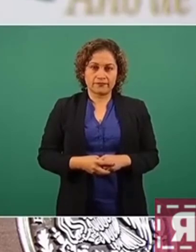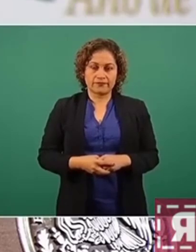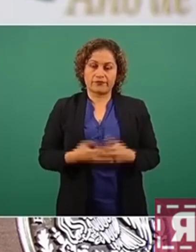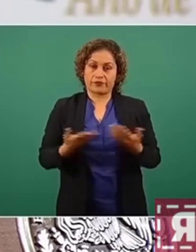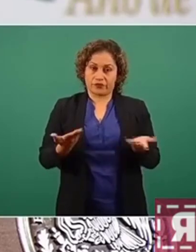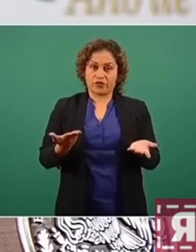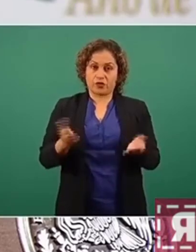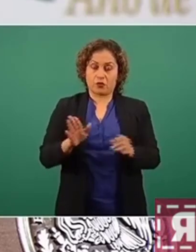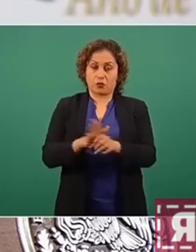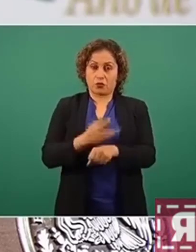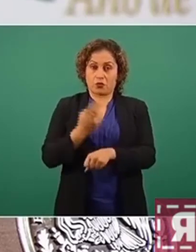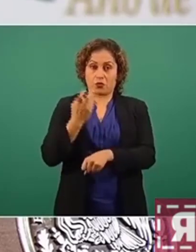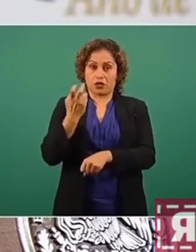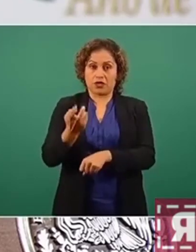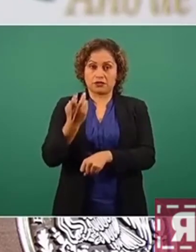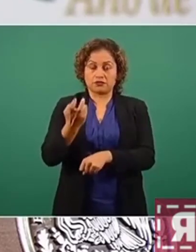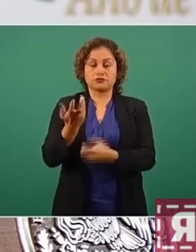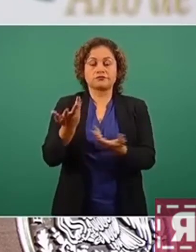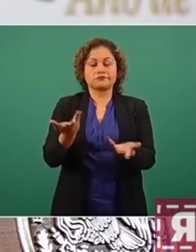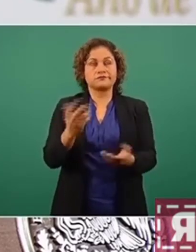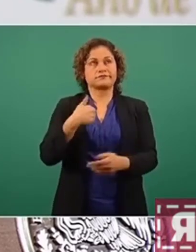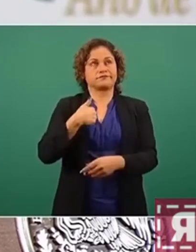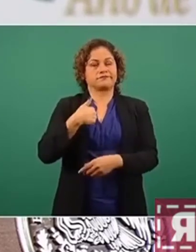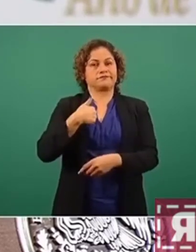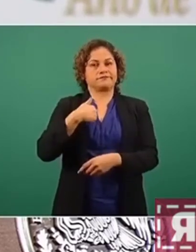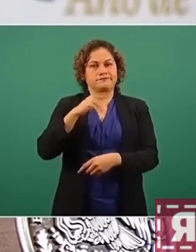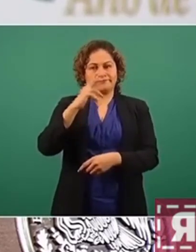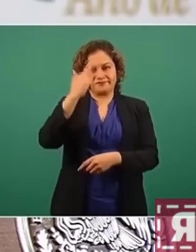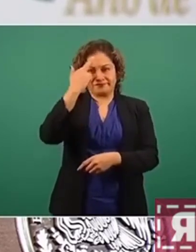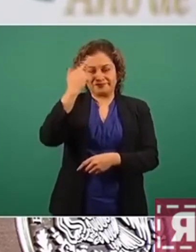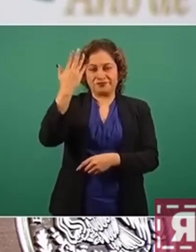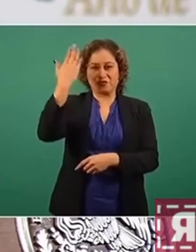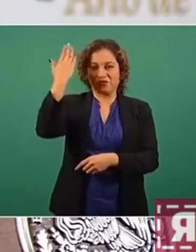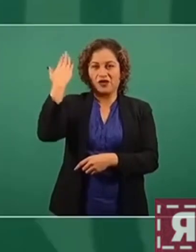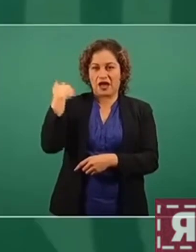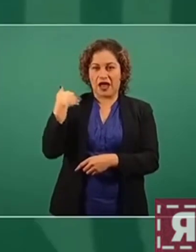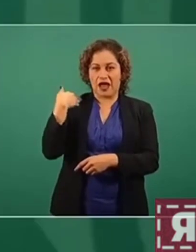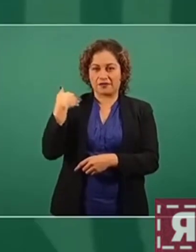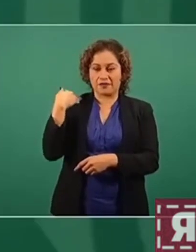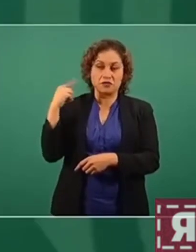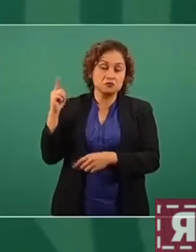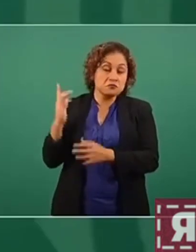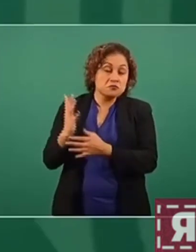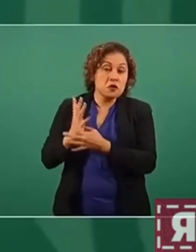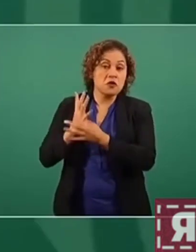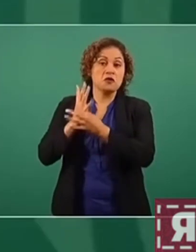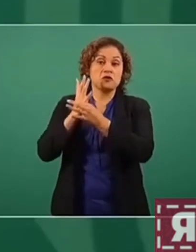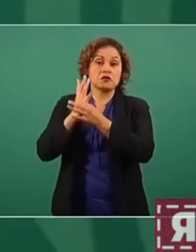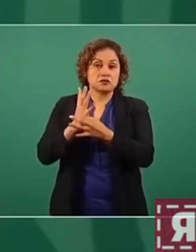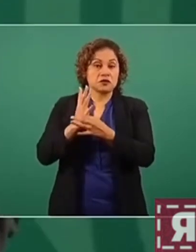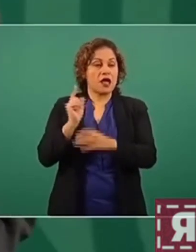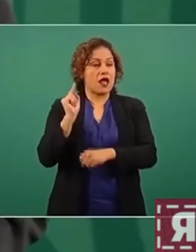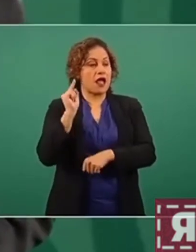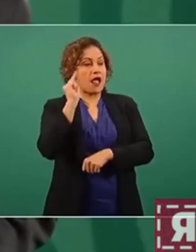primero hablaron de que iban a utilizar un sistema